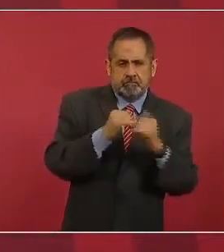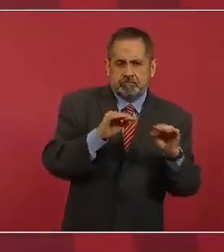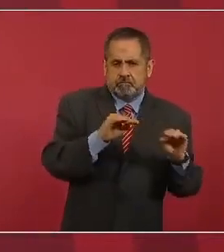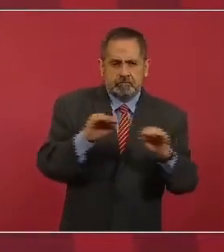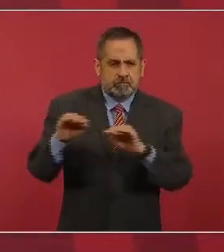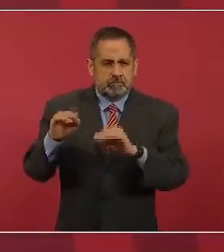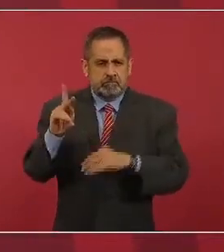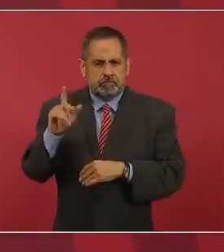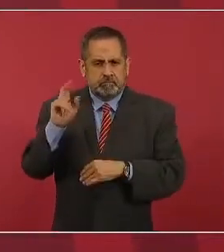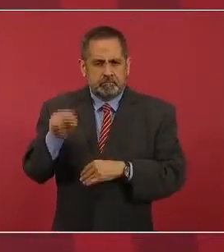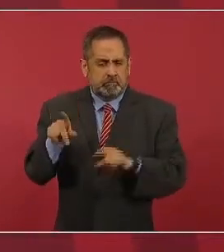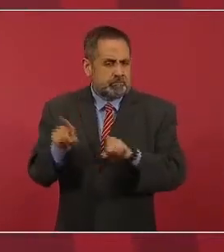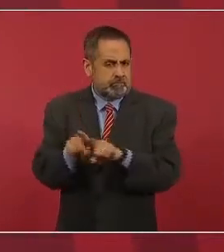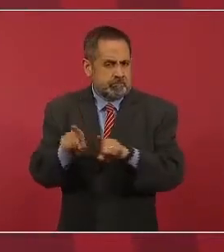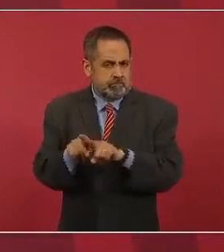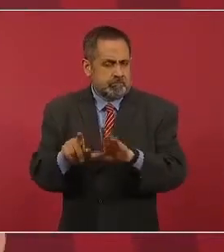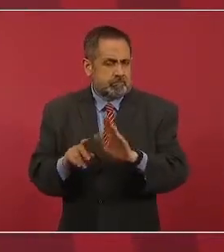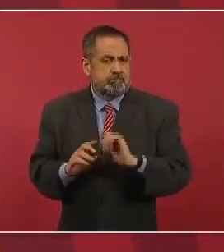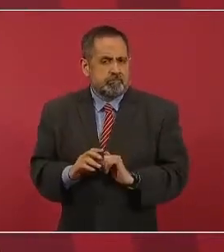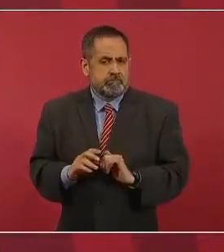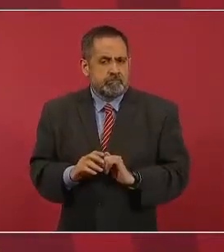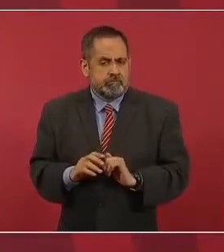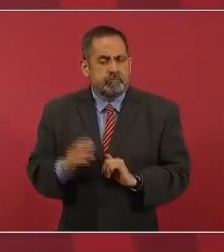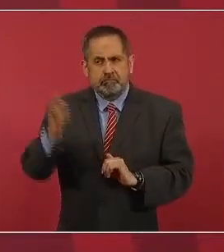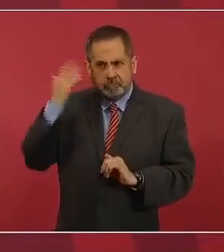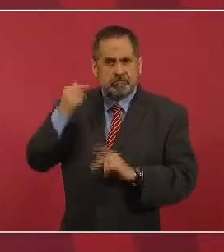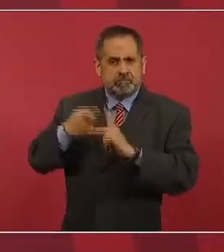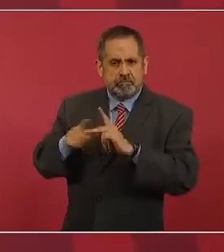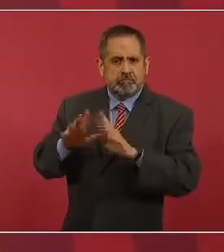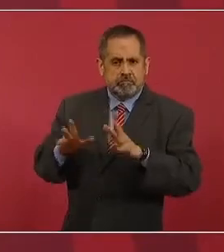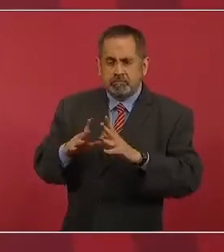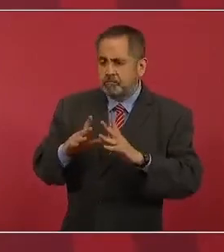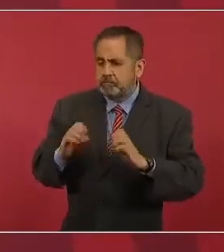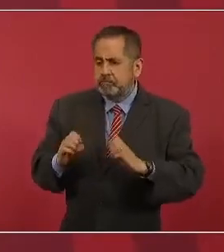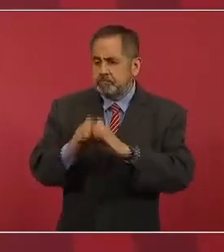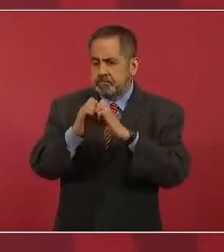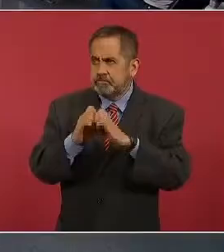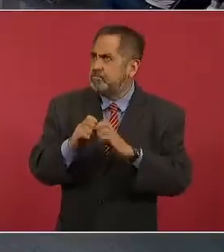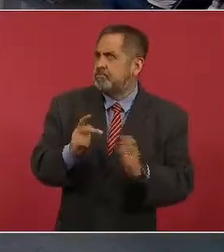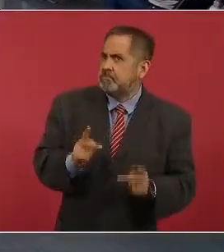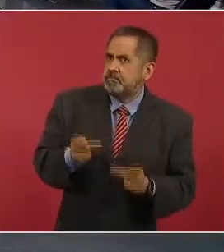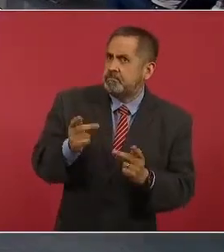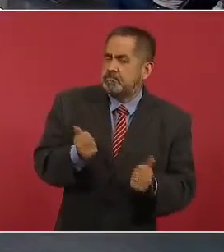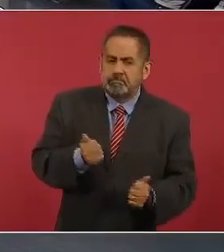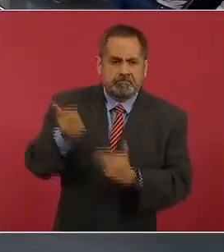un plan, echamos a andar, un plan emergente,